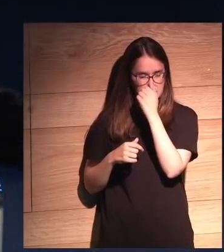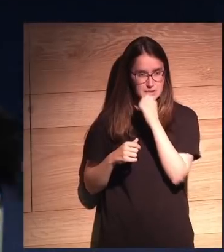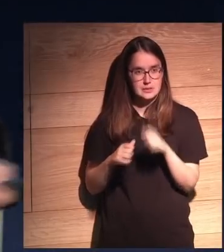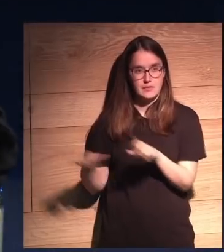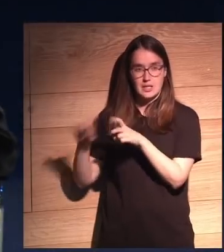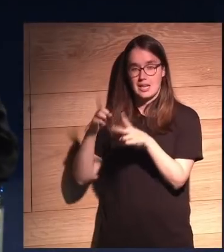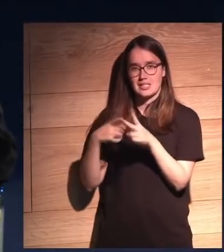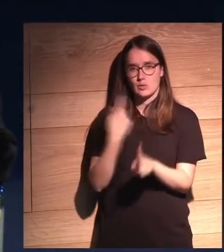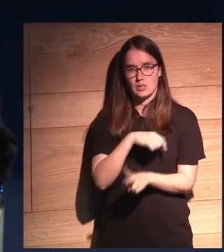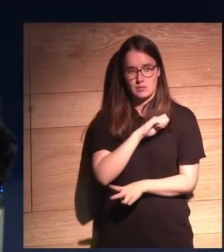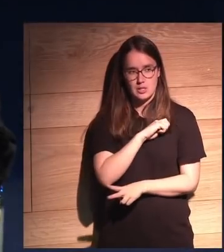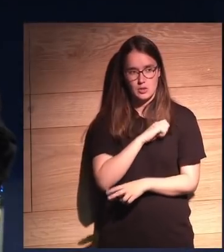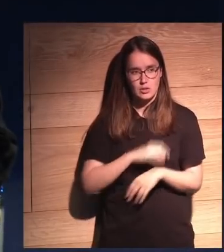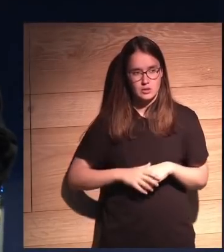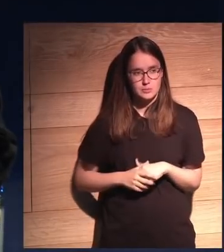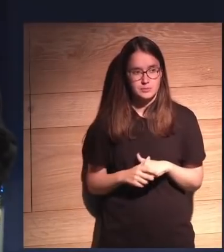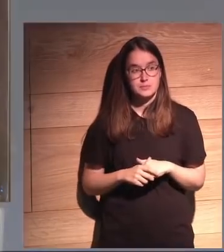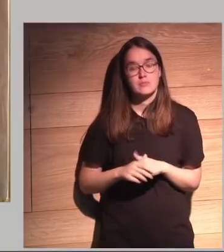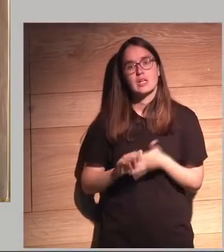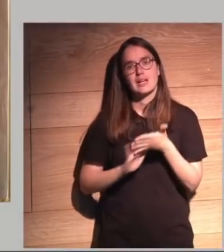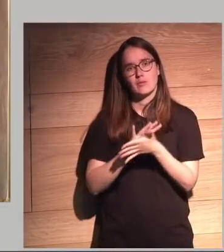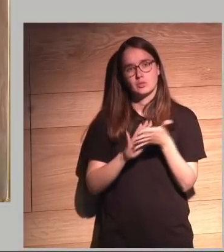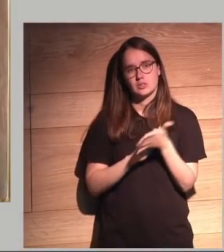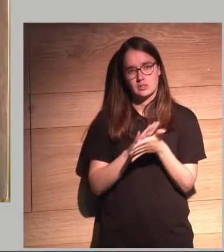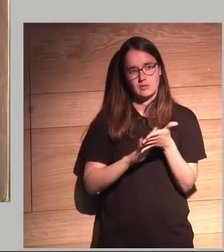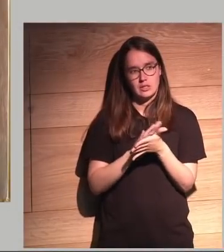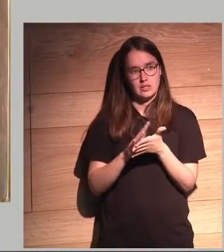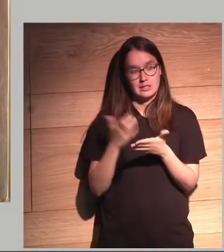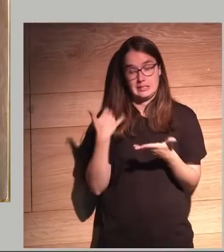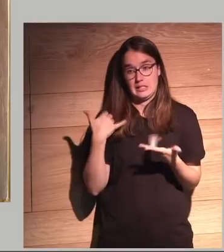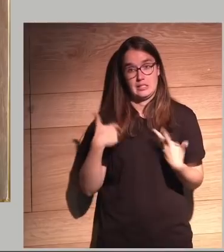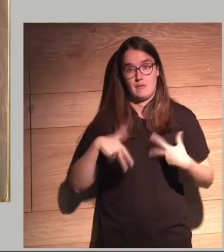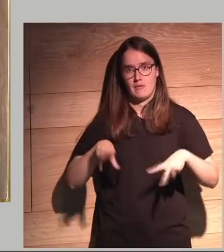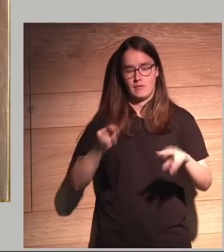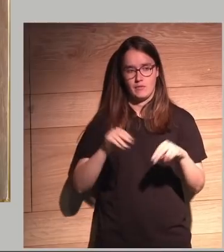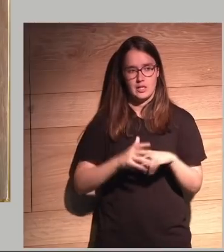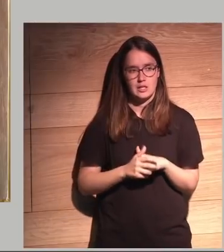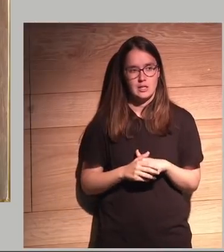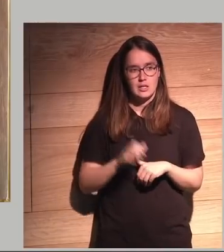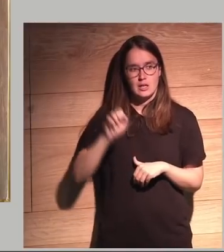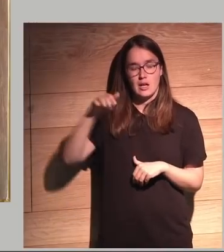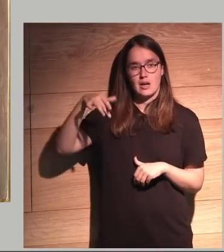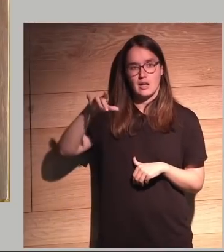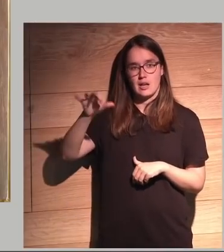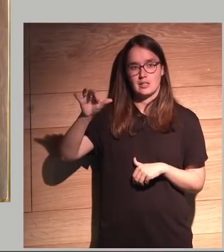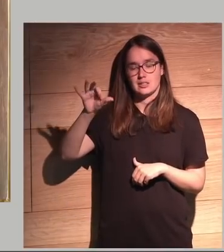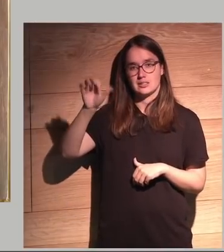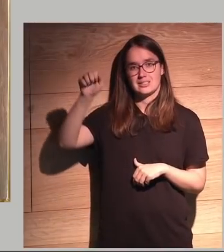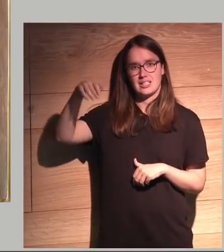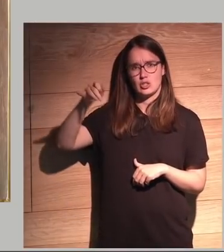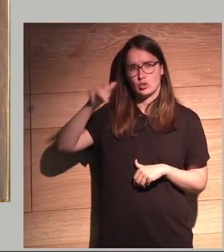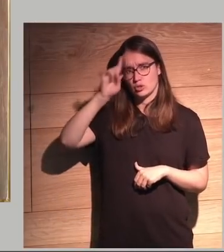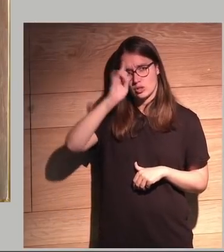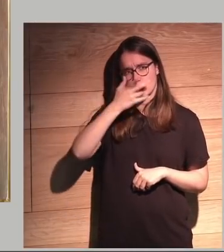La segunda española de la que vamos a hablar, y ya estoy a punto de terminar, Ángeles Santos. No sé si